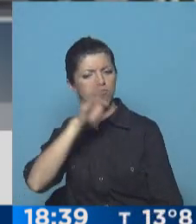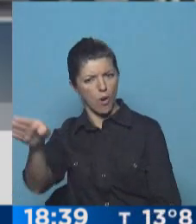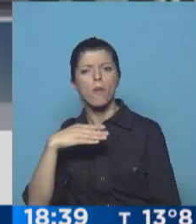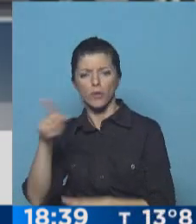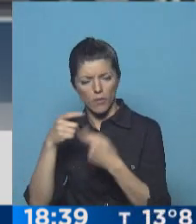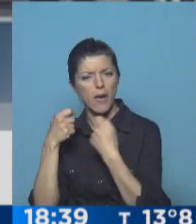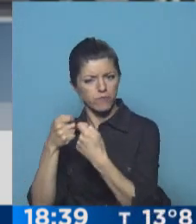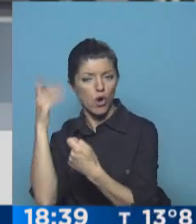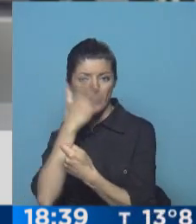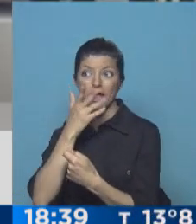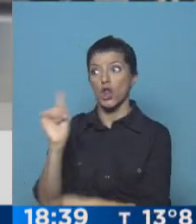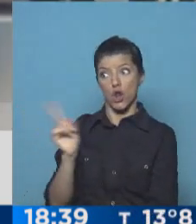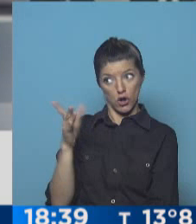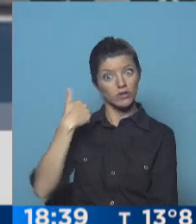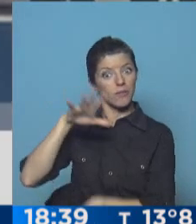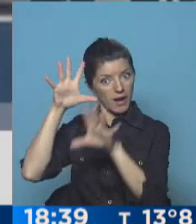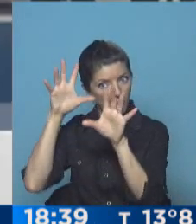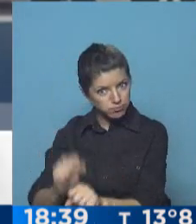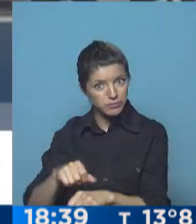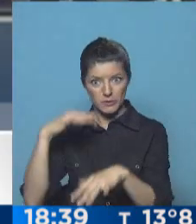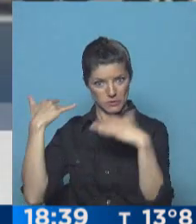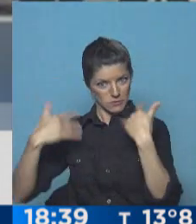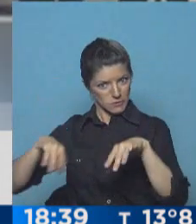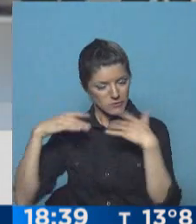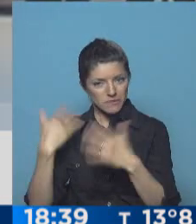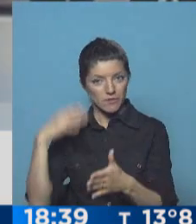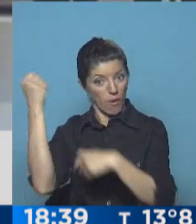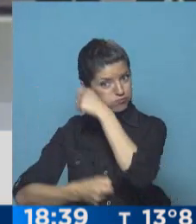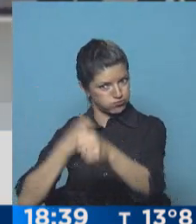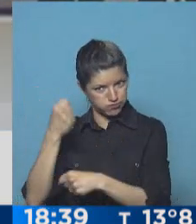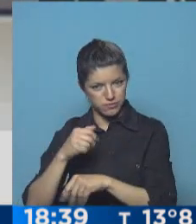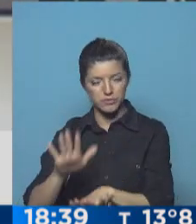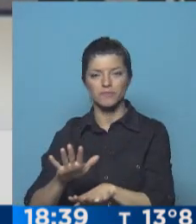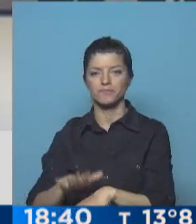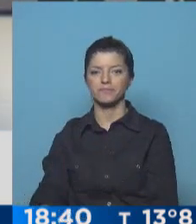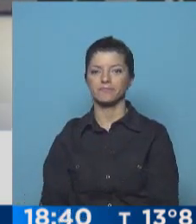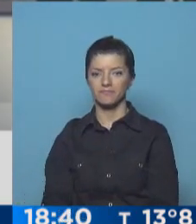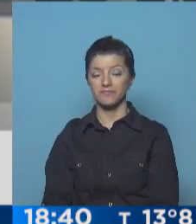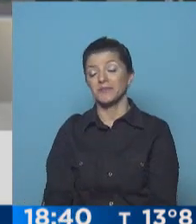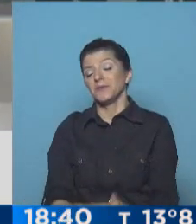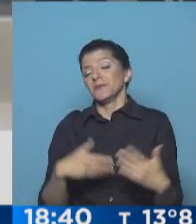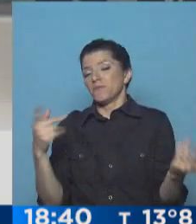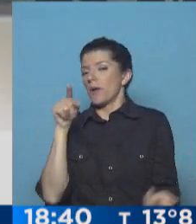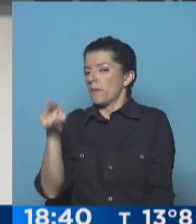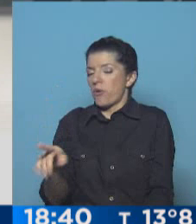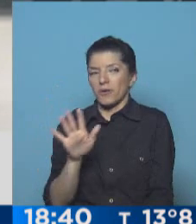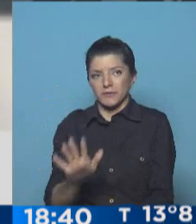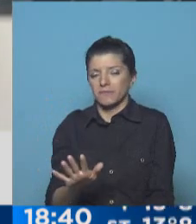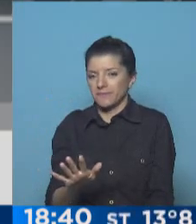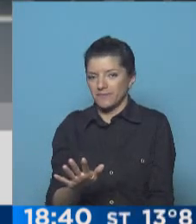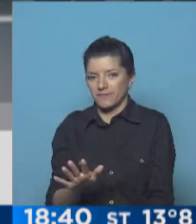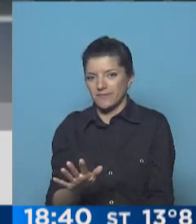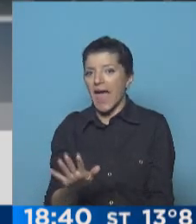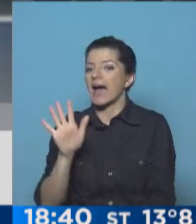convencer, no lo vas a convencer, te van a agarrar y te van a romper, te van a moler a palos. Y bueno, vos